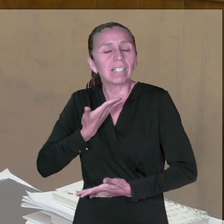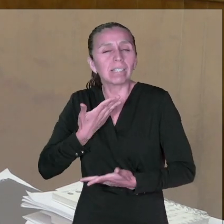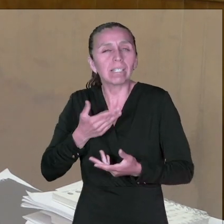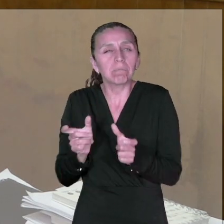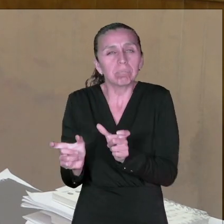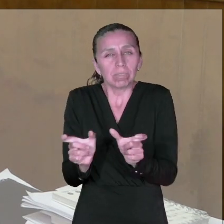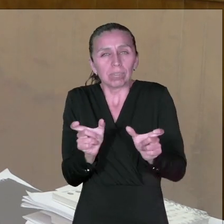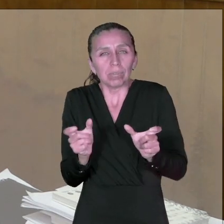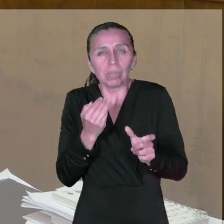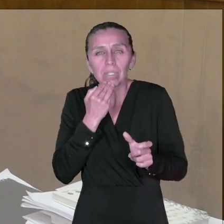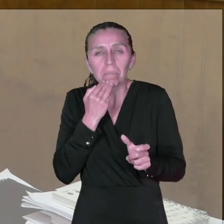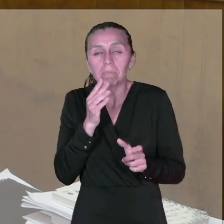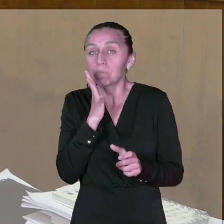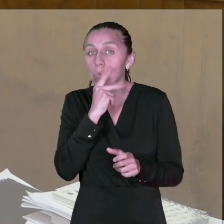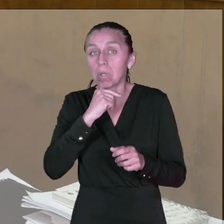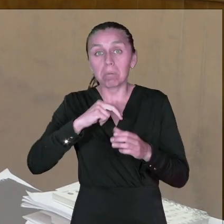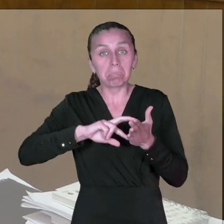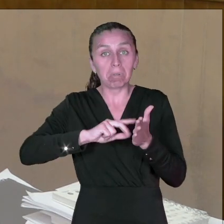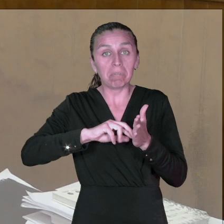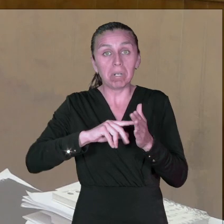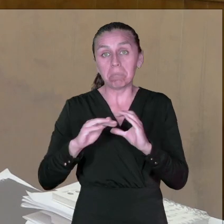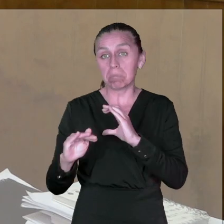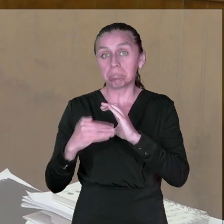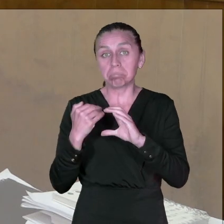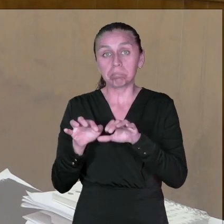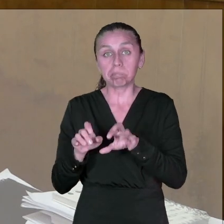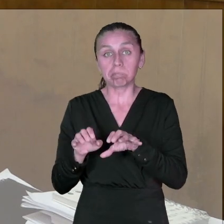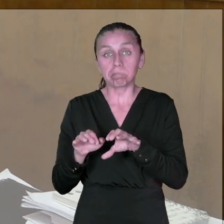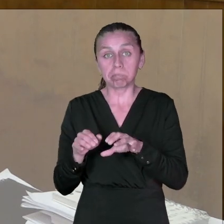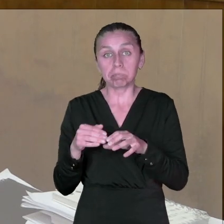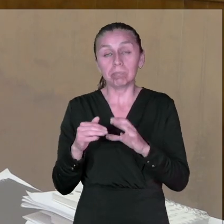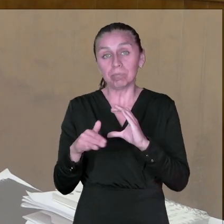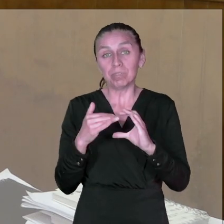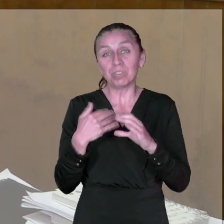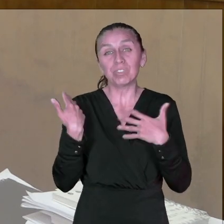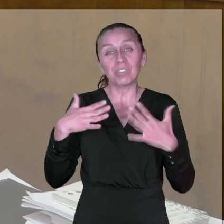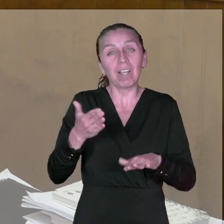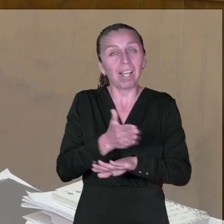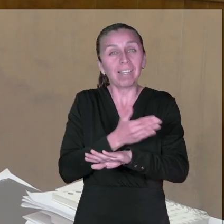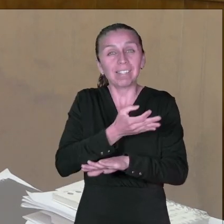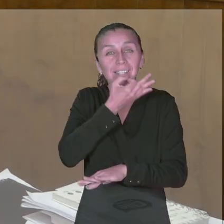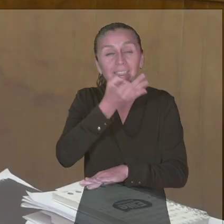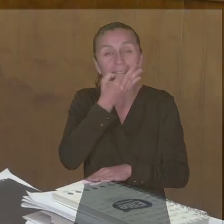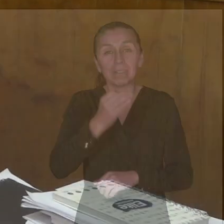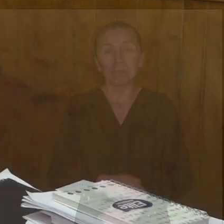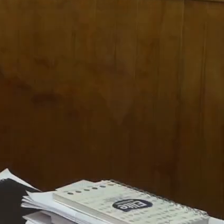sienta un poco más segura Así que no no hay problema en que ellos nos escriban al correo que yo Les acabo de mencionar